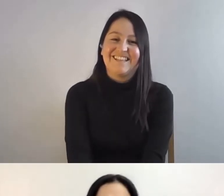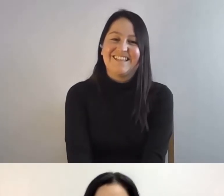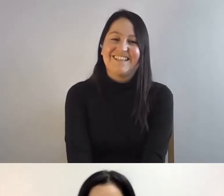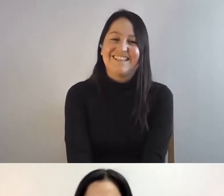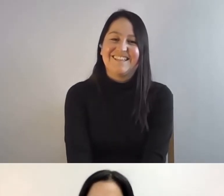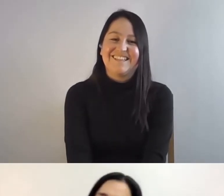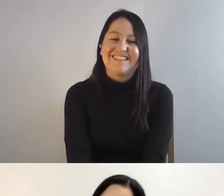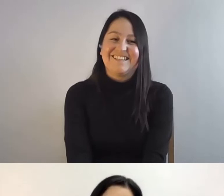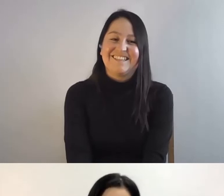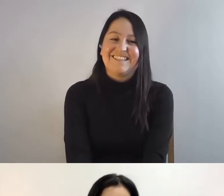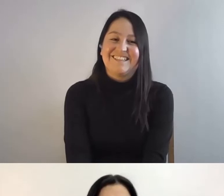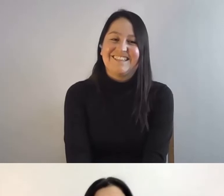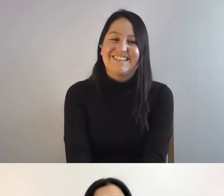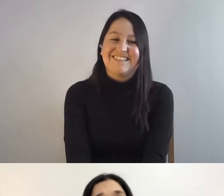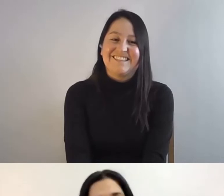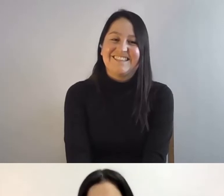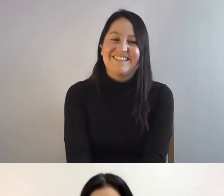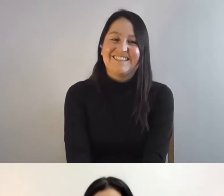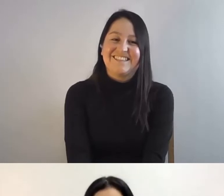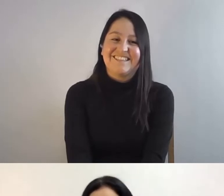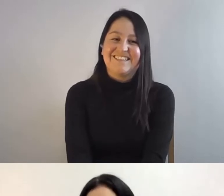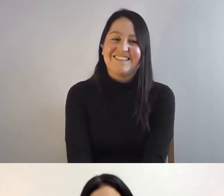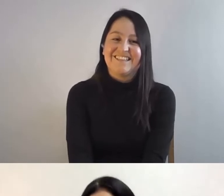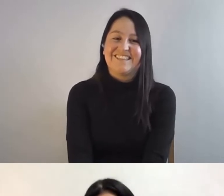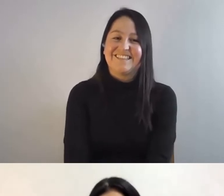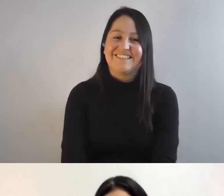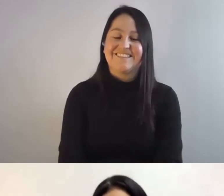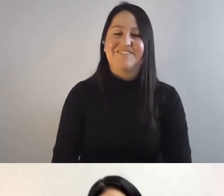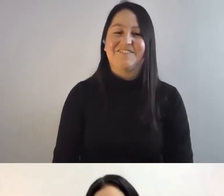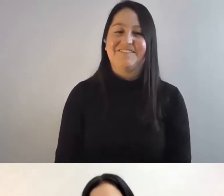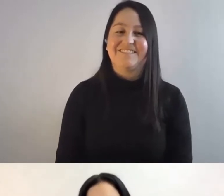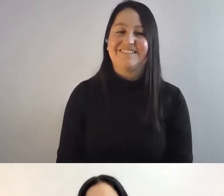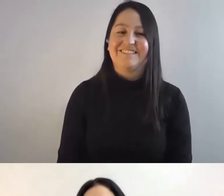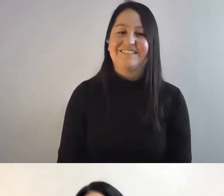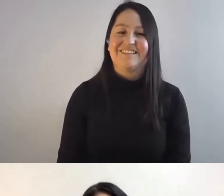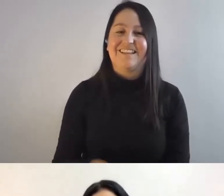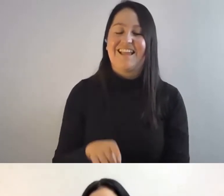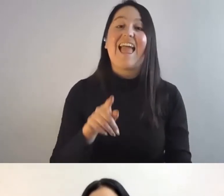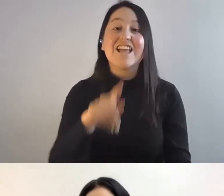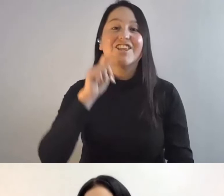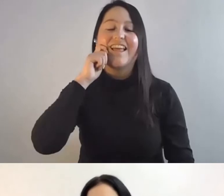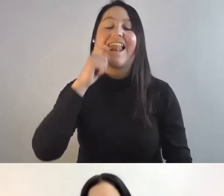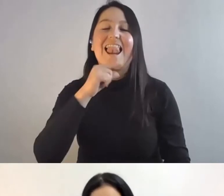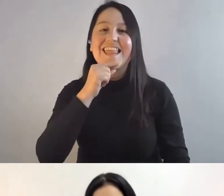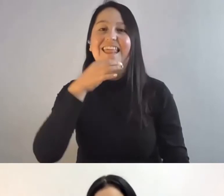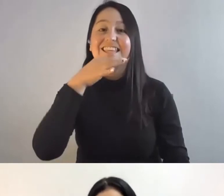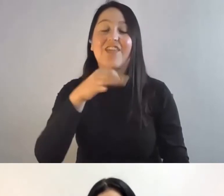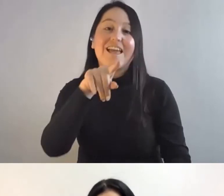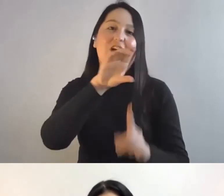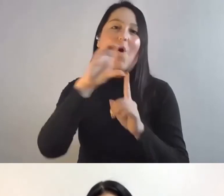ahí uno tiene que, pero es diferente. Pero eso no significa que no lo entienda, es cultura distinta, no está integrada en su cultura el usar